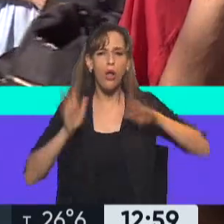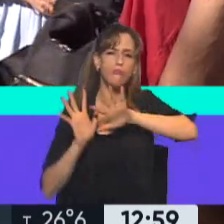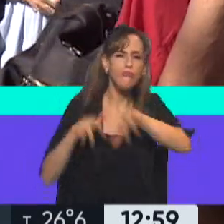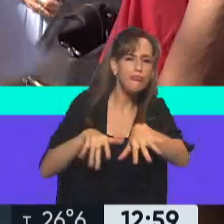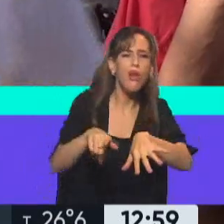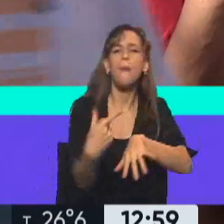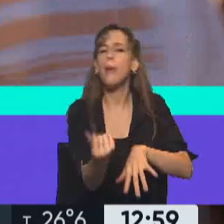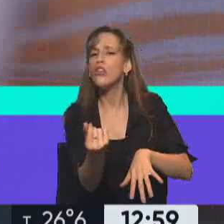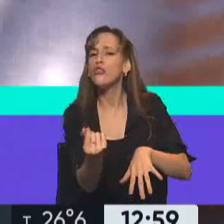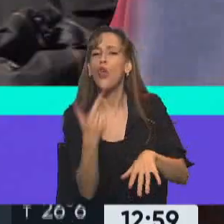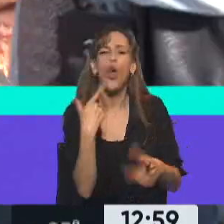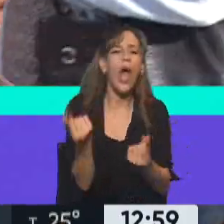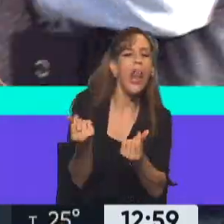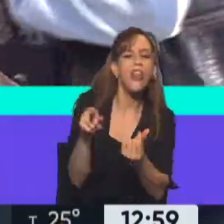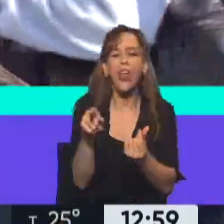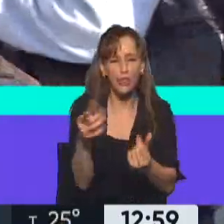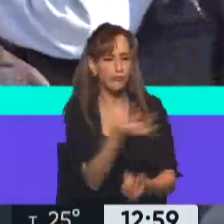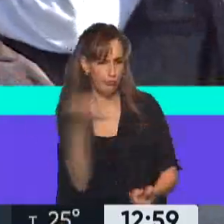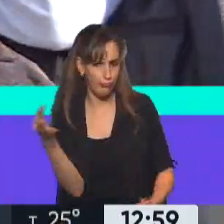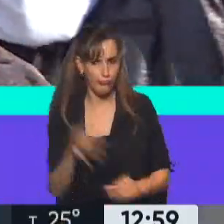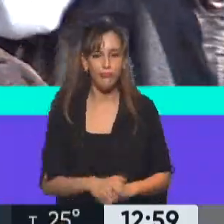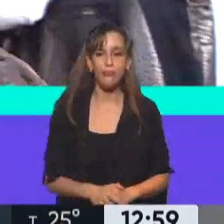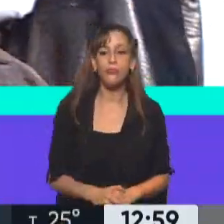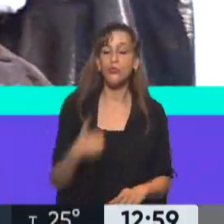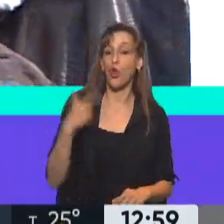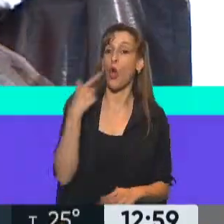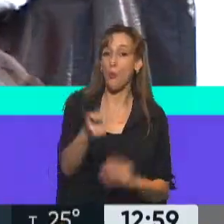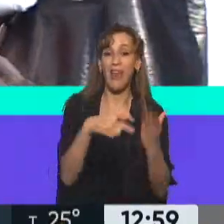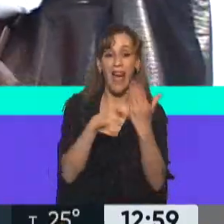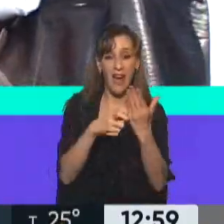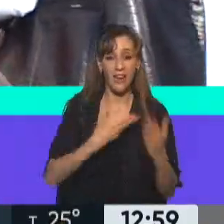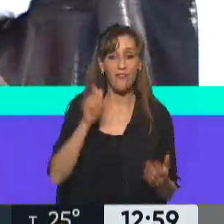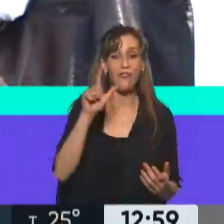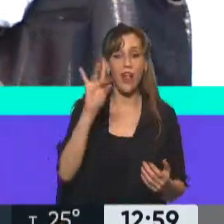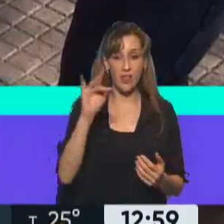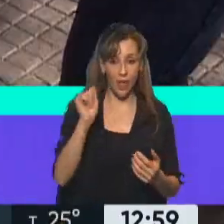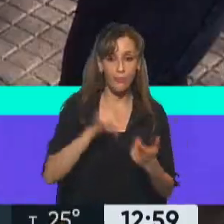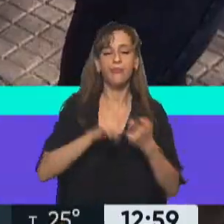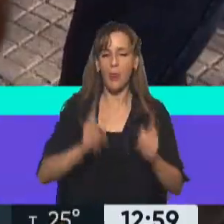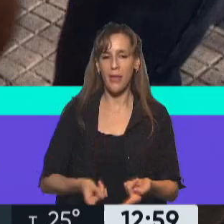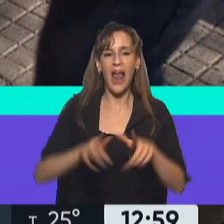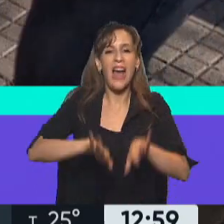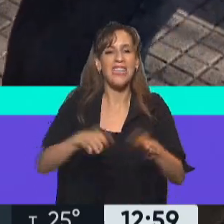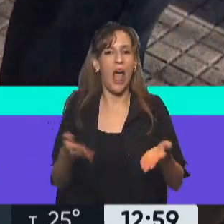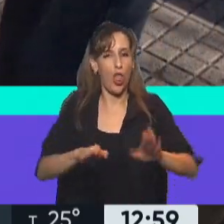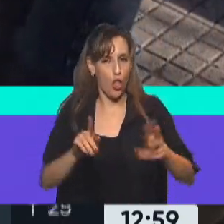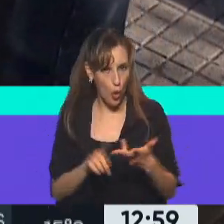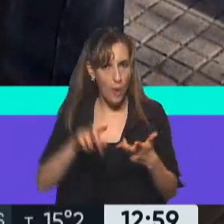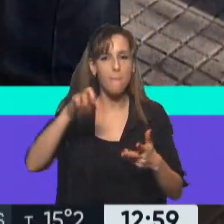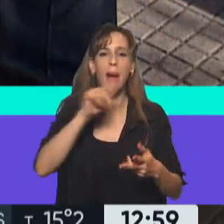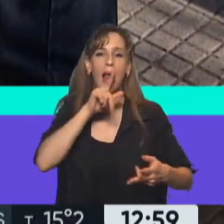y calidad. Compré falda, un pedazo de asado,